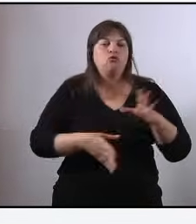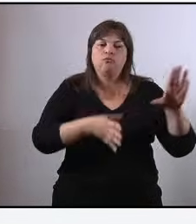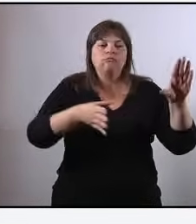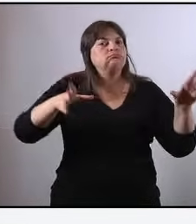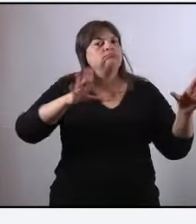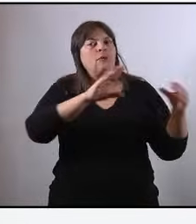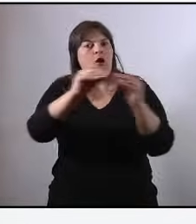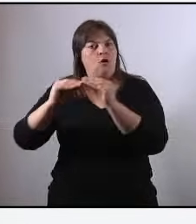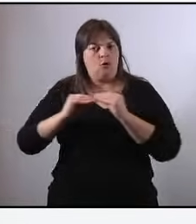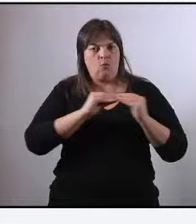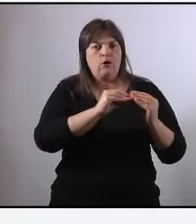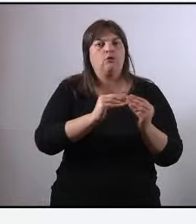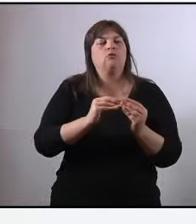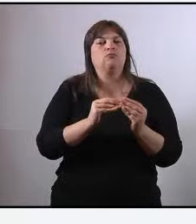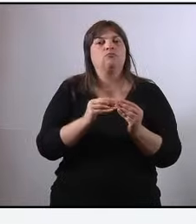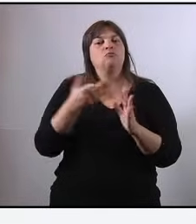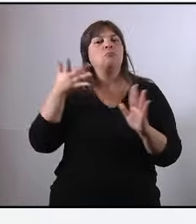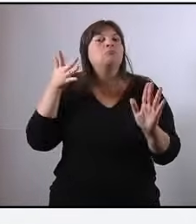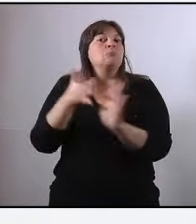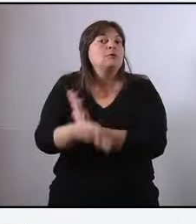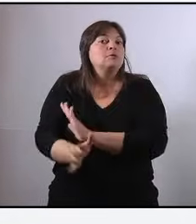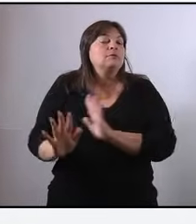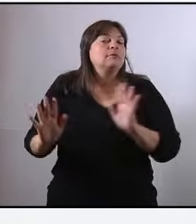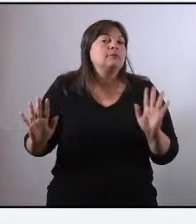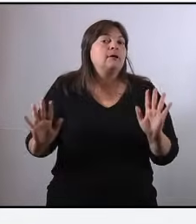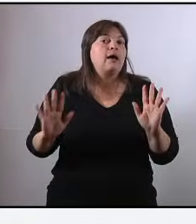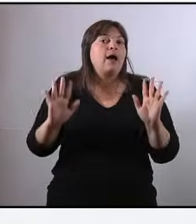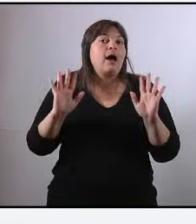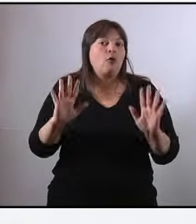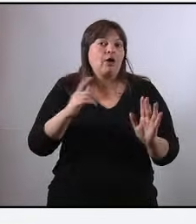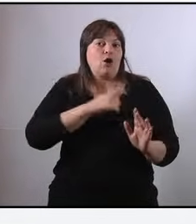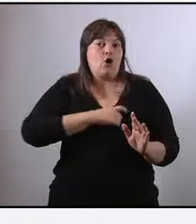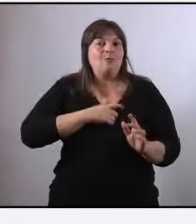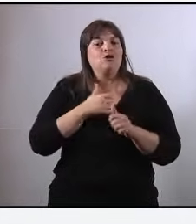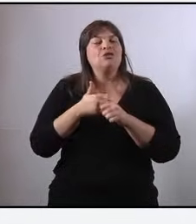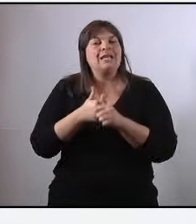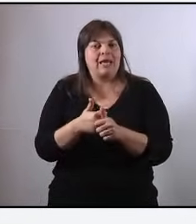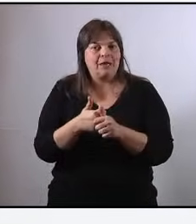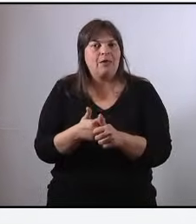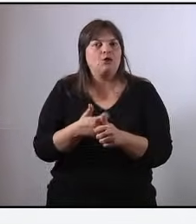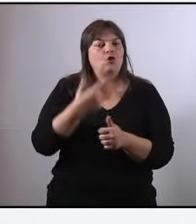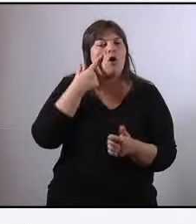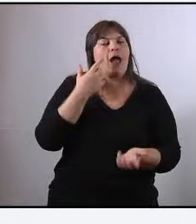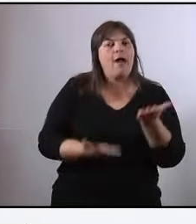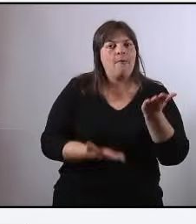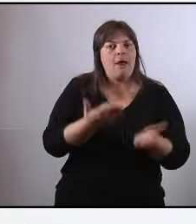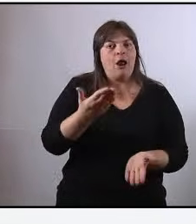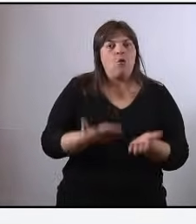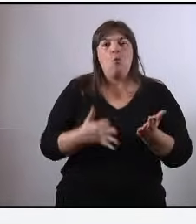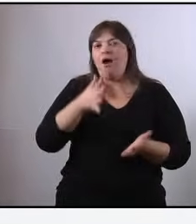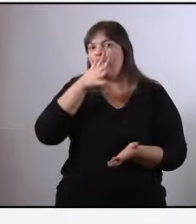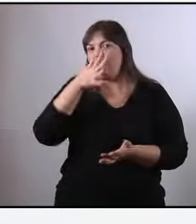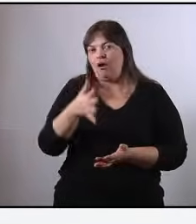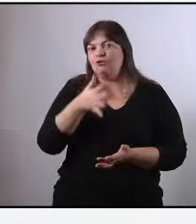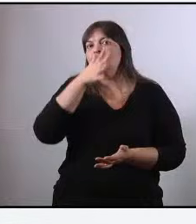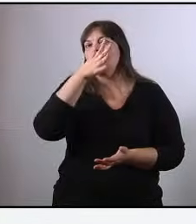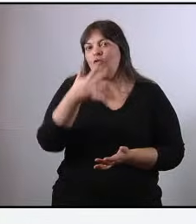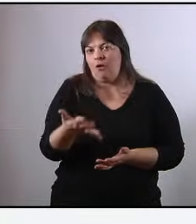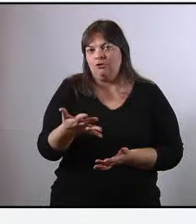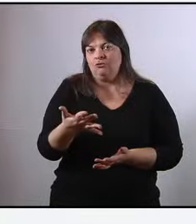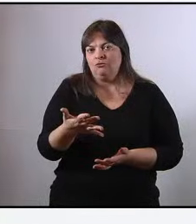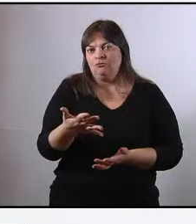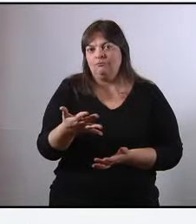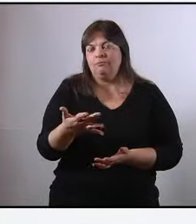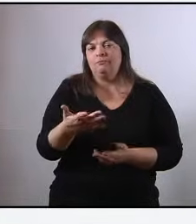una vigencia indefinida, aunque una comisión de seguimiento lo va a evaluar cada 5 años y se va a tener